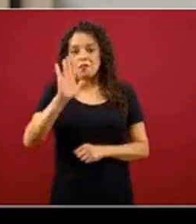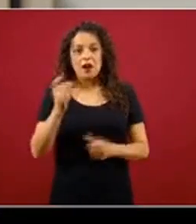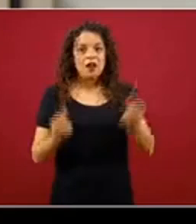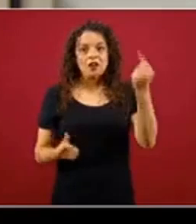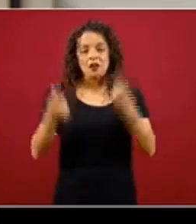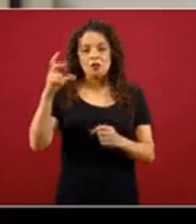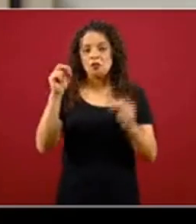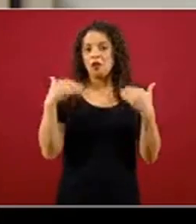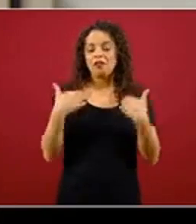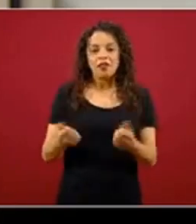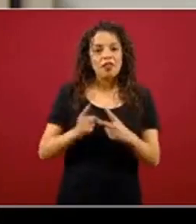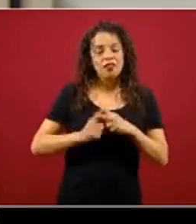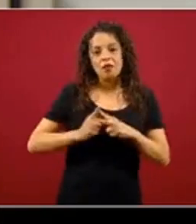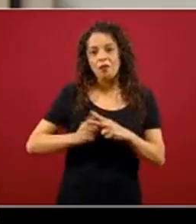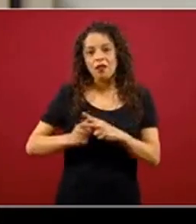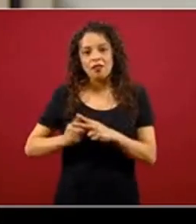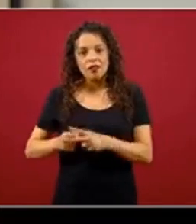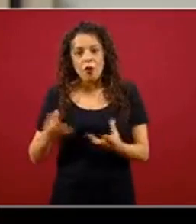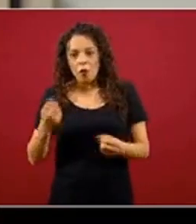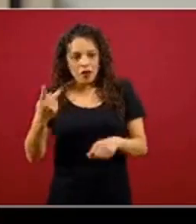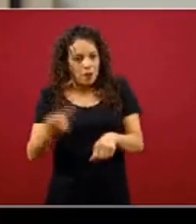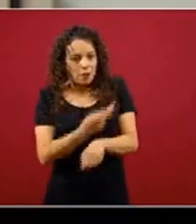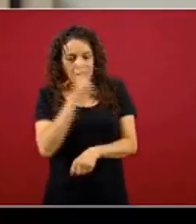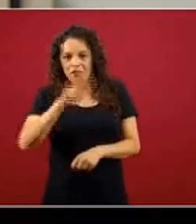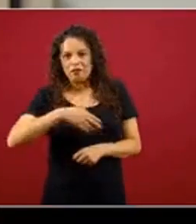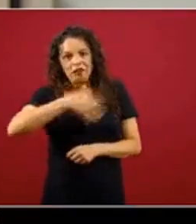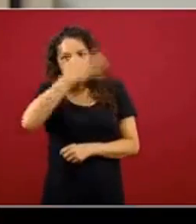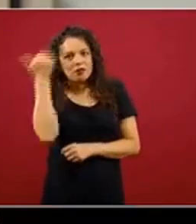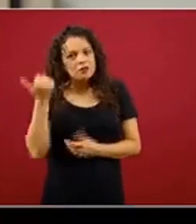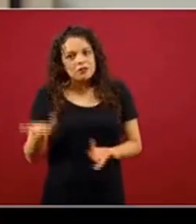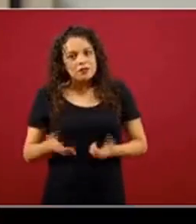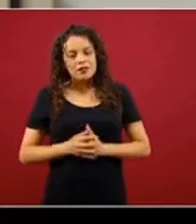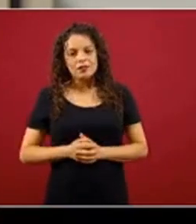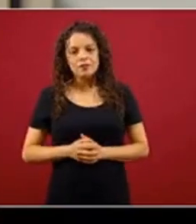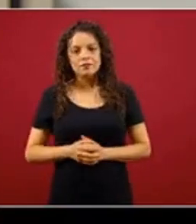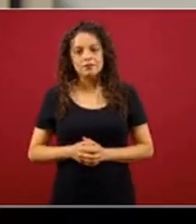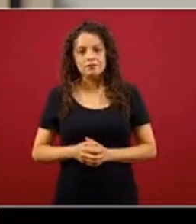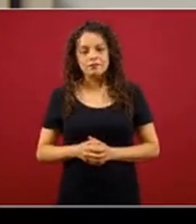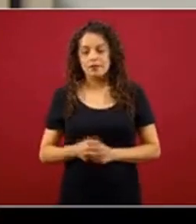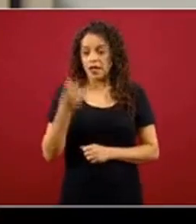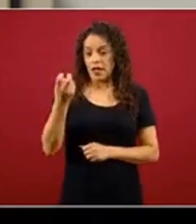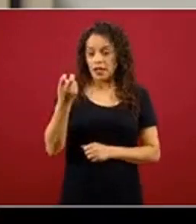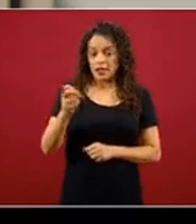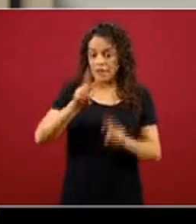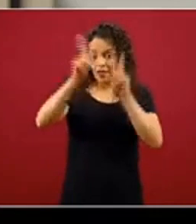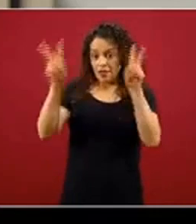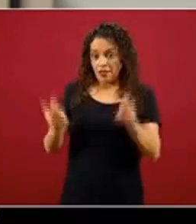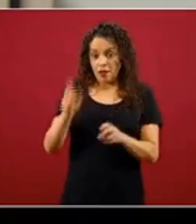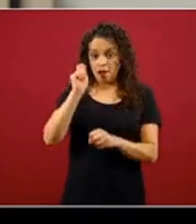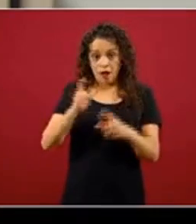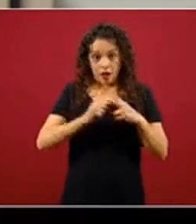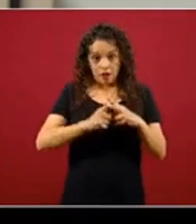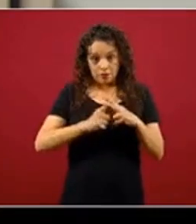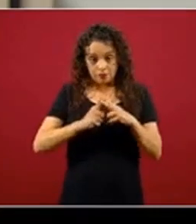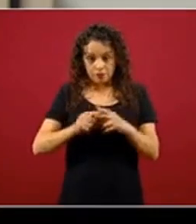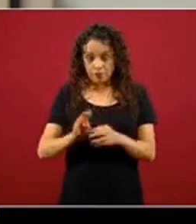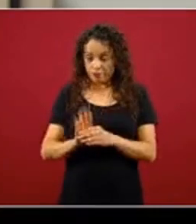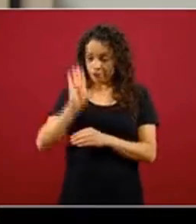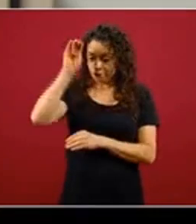las matemáticas o no sé qué es lo que suceda. En este caso, ya después del tema de las estadísticas y de las